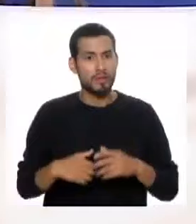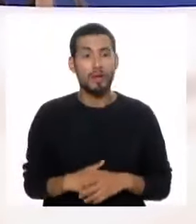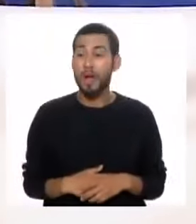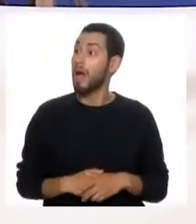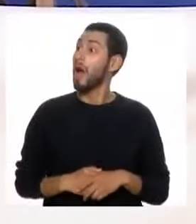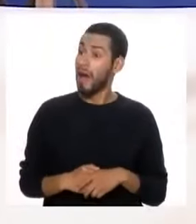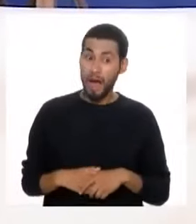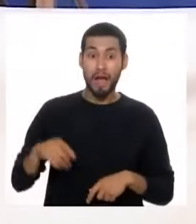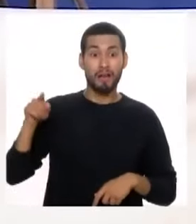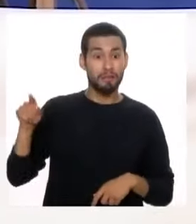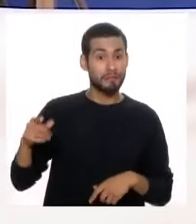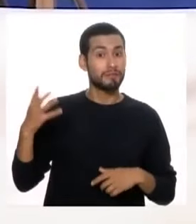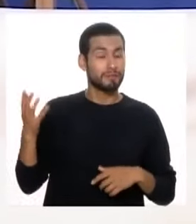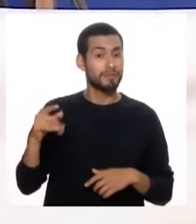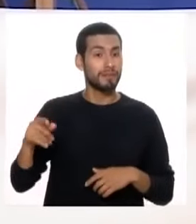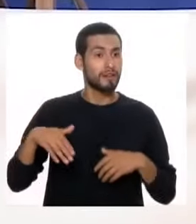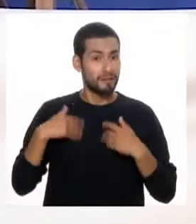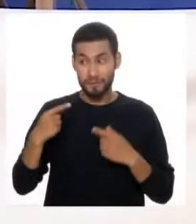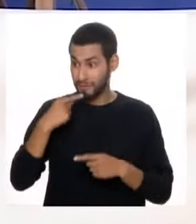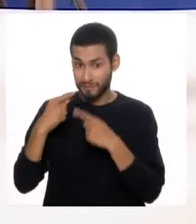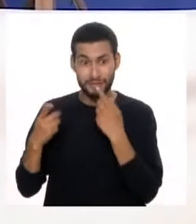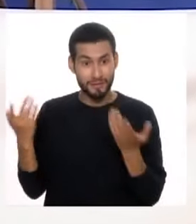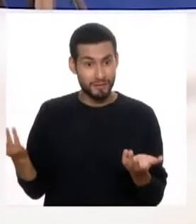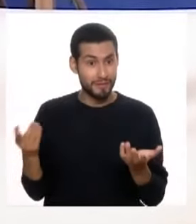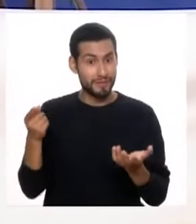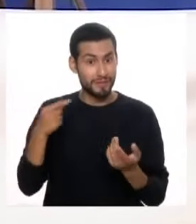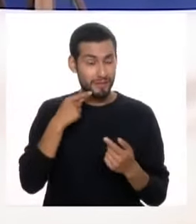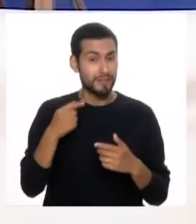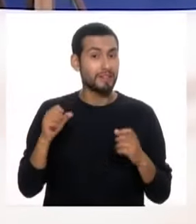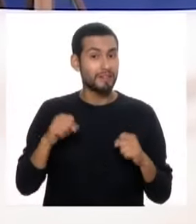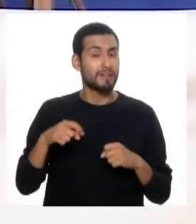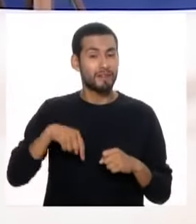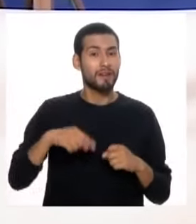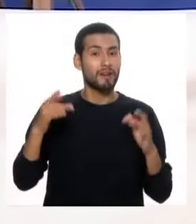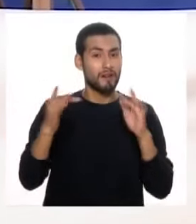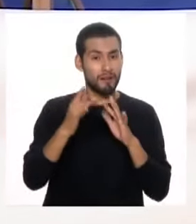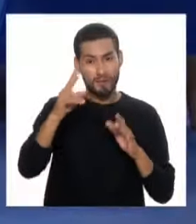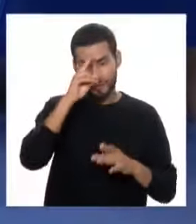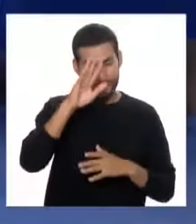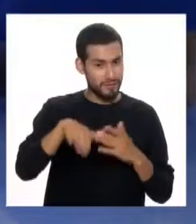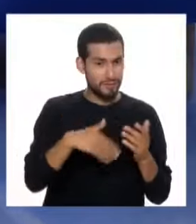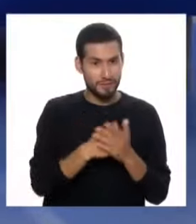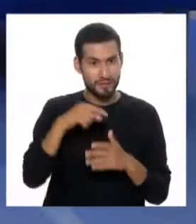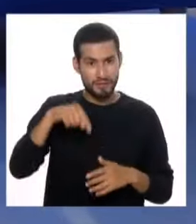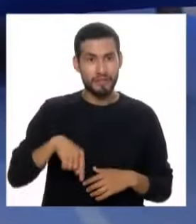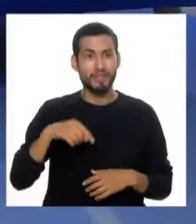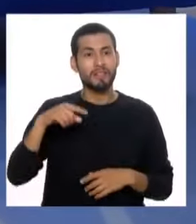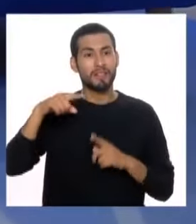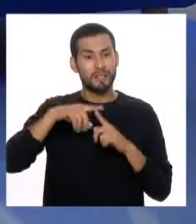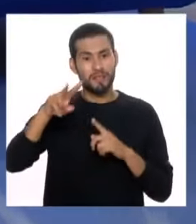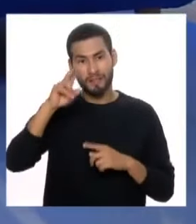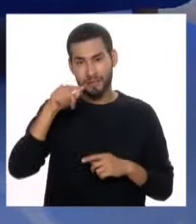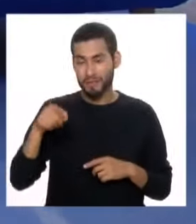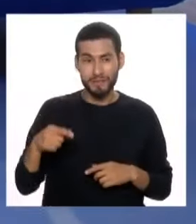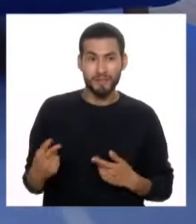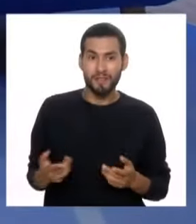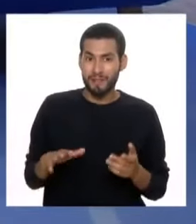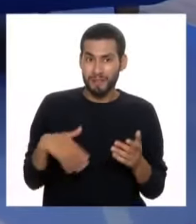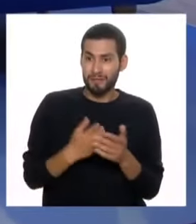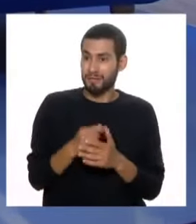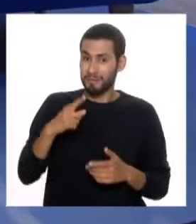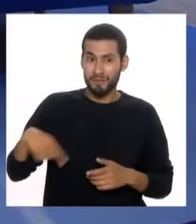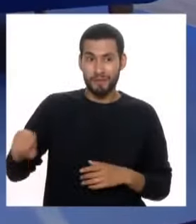campaña. Acá el padre ha dicho, estamos en la campaña en Conecta Perú con todo el IRTP. Acá hay los muchachos que están bien